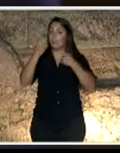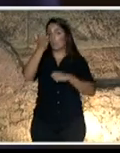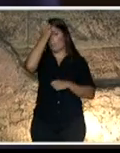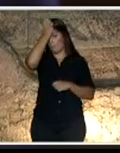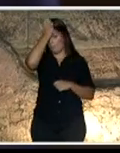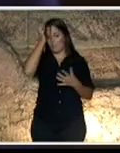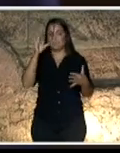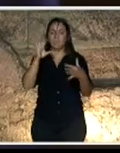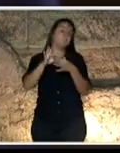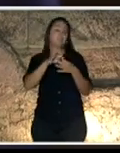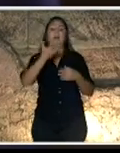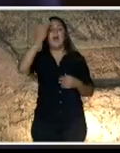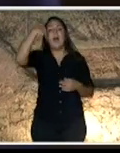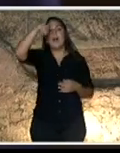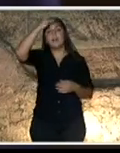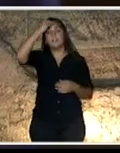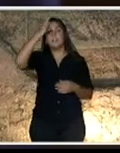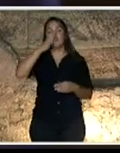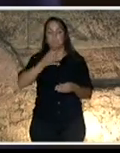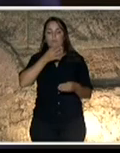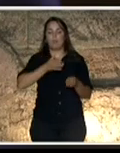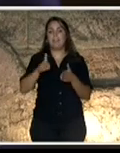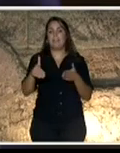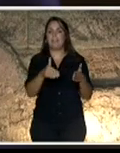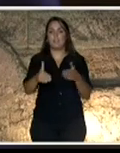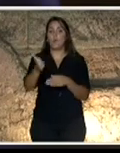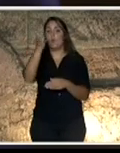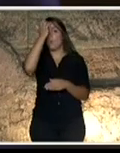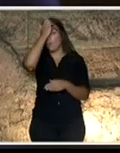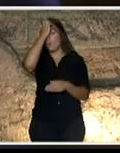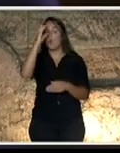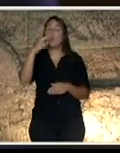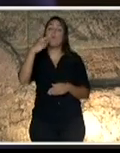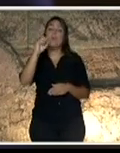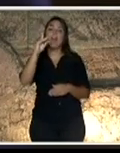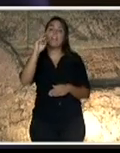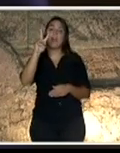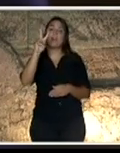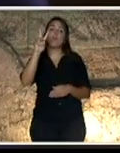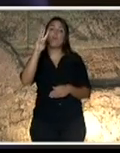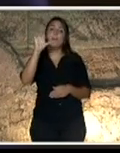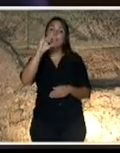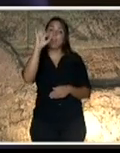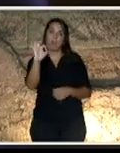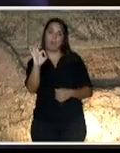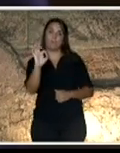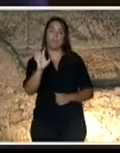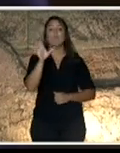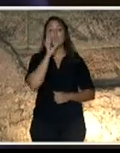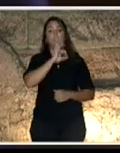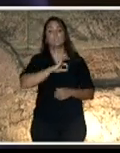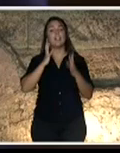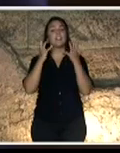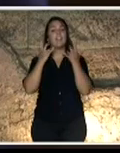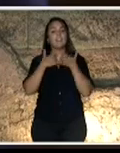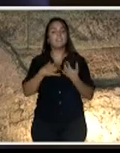topónimo de raíz árabe deriva del inmediato río Guadalupejo. De su grandeza ya escribe Miguel de